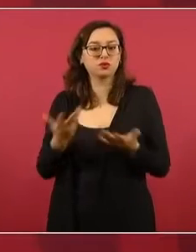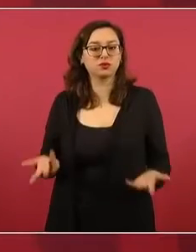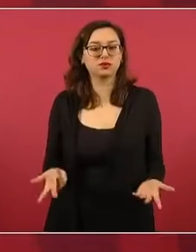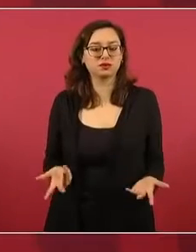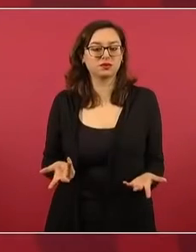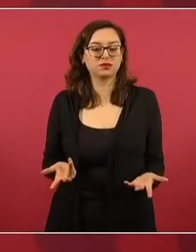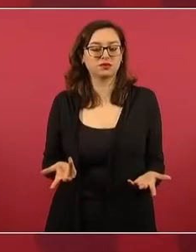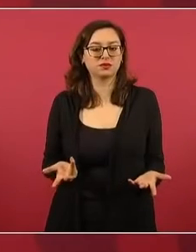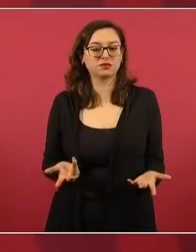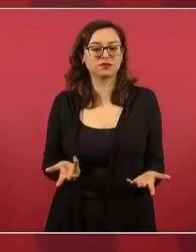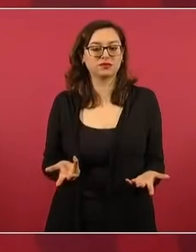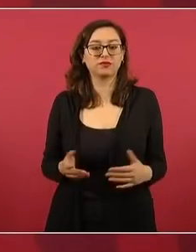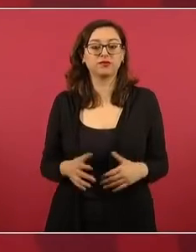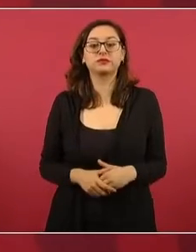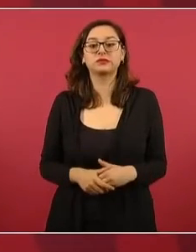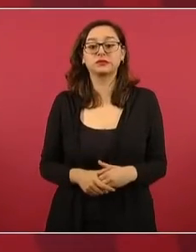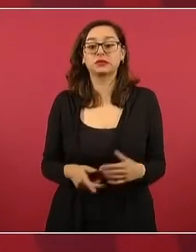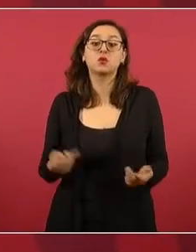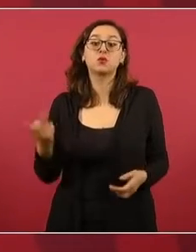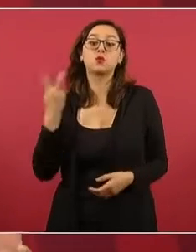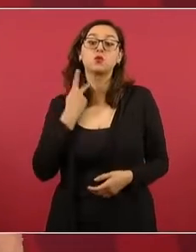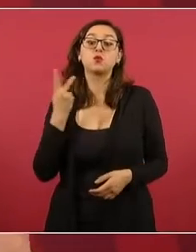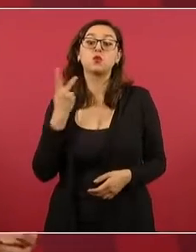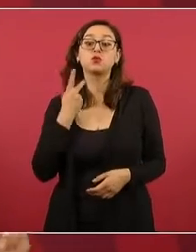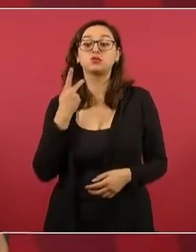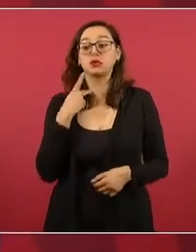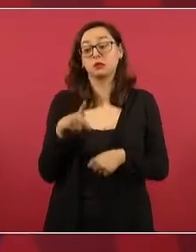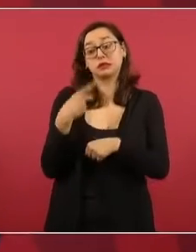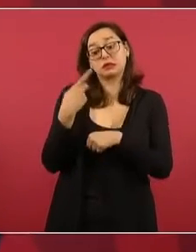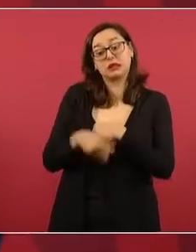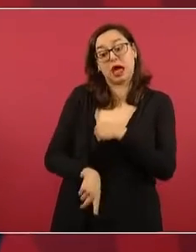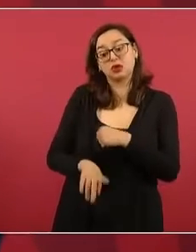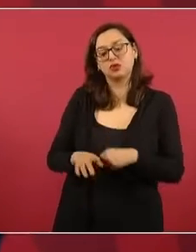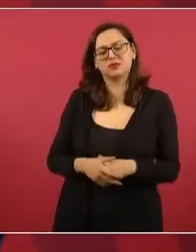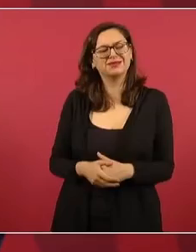Entonces, nos va a afectar políticamente, ¿quién sabe?